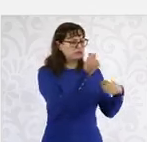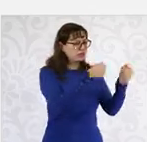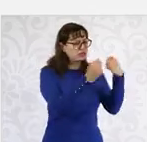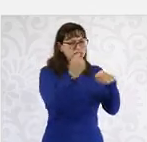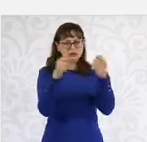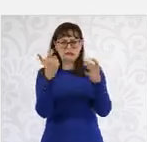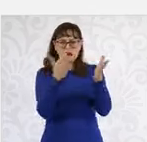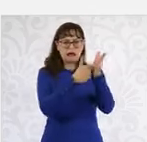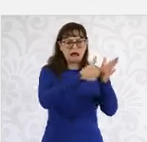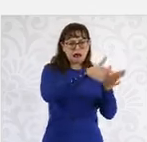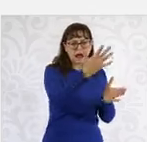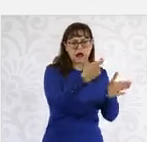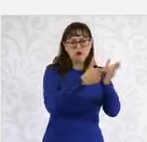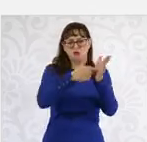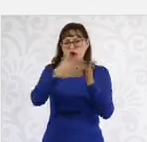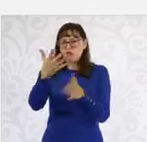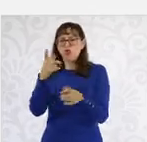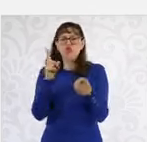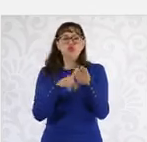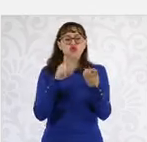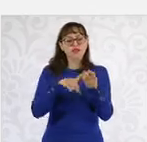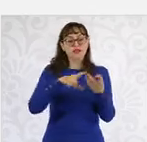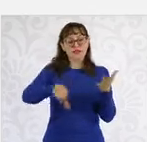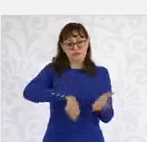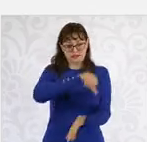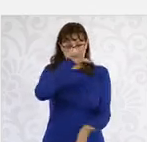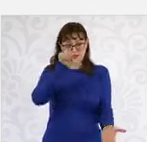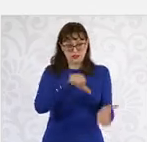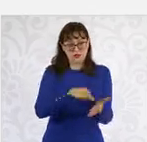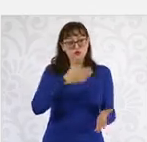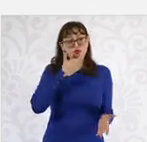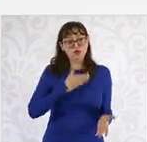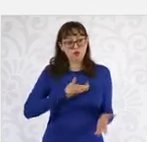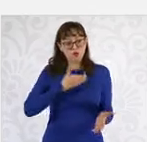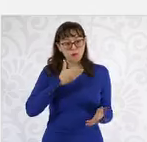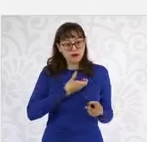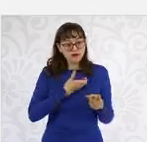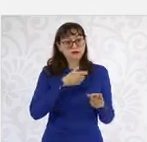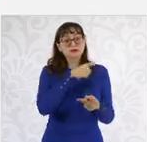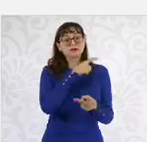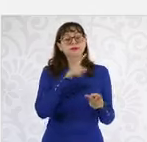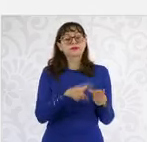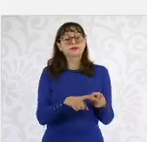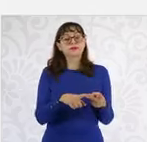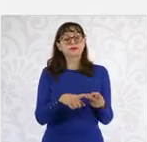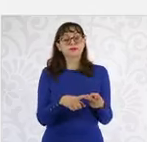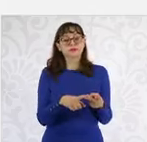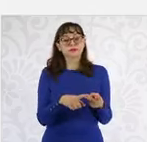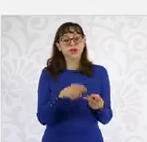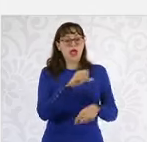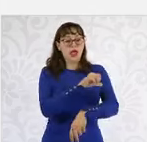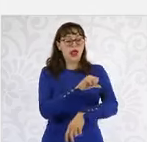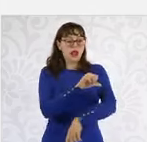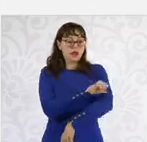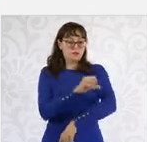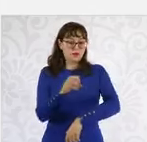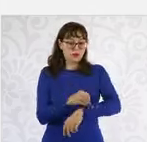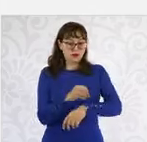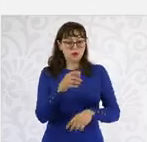fueron Zona Centro, La Comer, sucursal El Olivar en Álvaro Obregón, en la Ciudad de México, con un precio